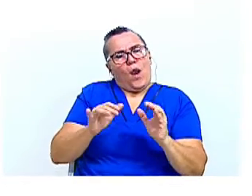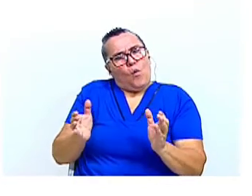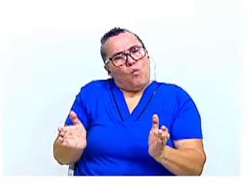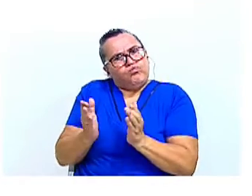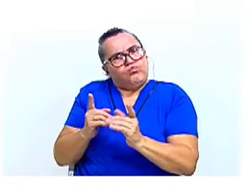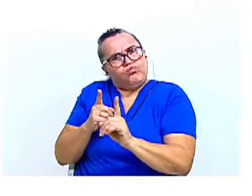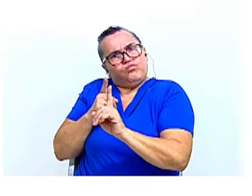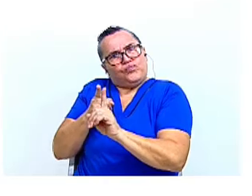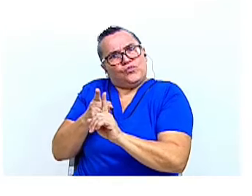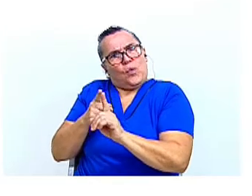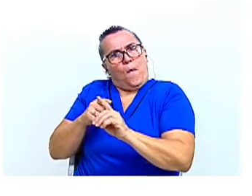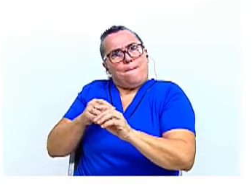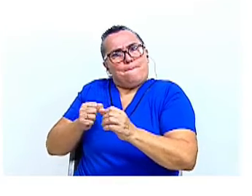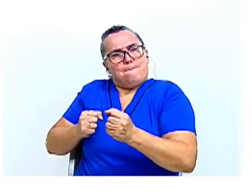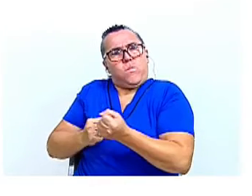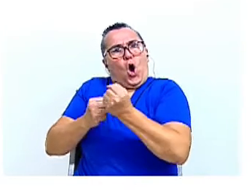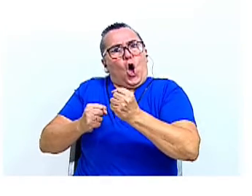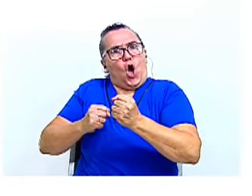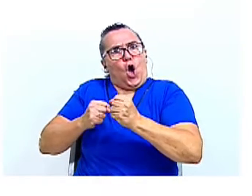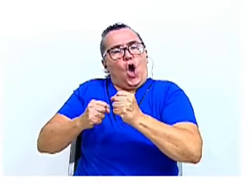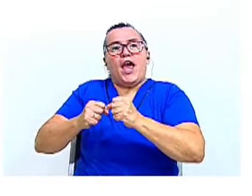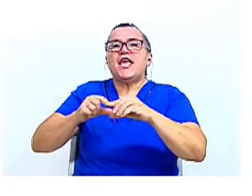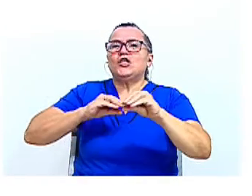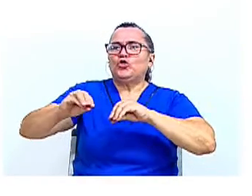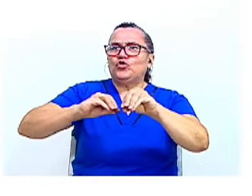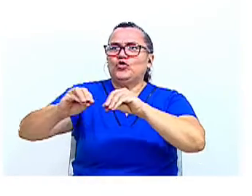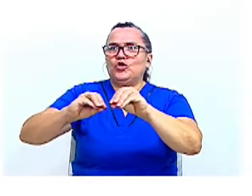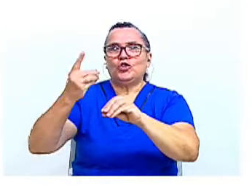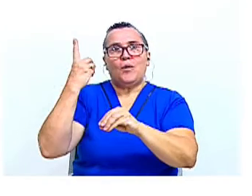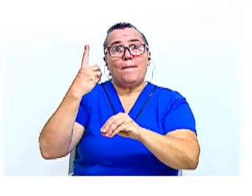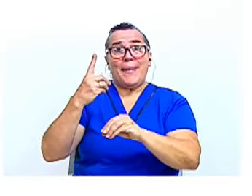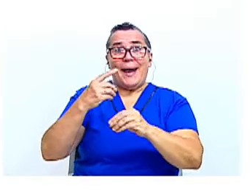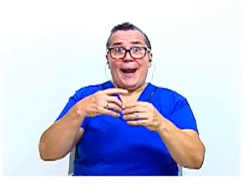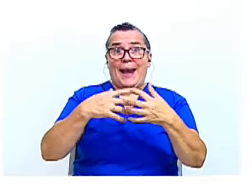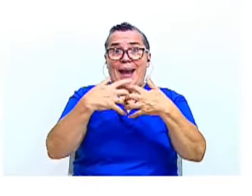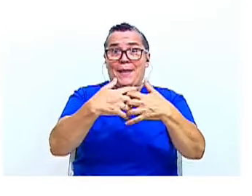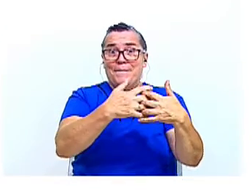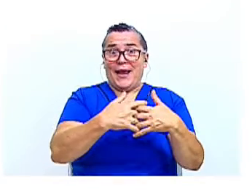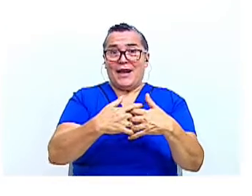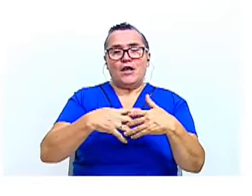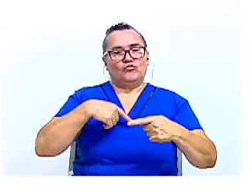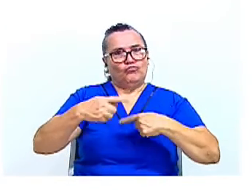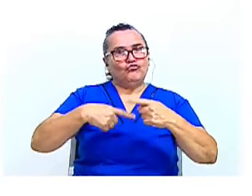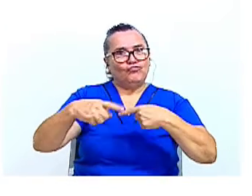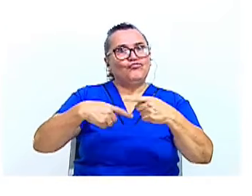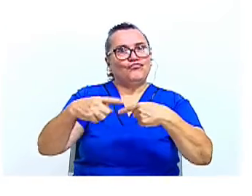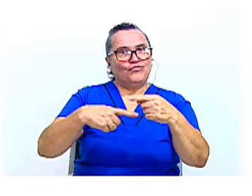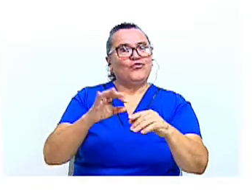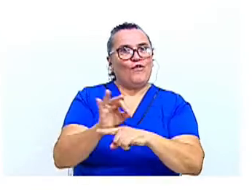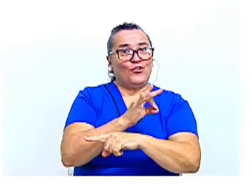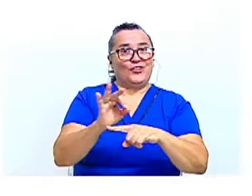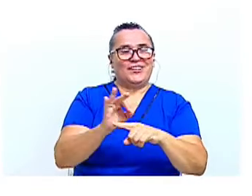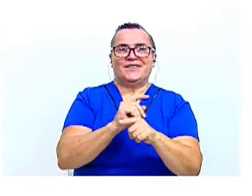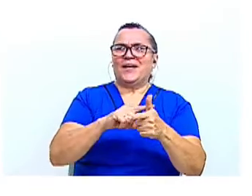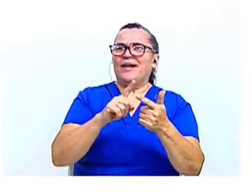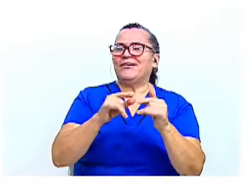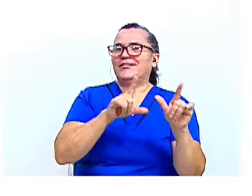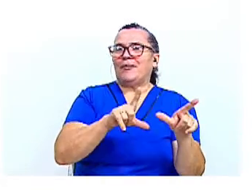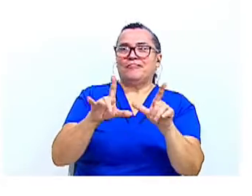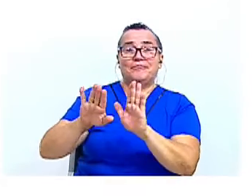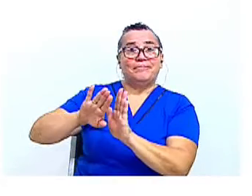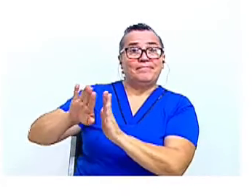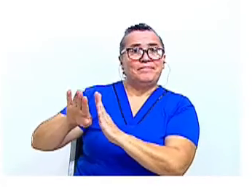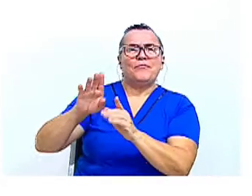y cinética que van a permitir el funcionamiento de las máquinas. Perfecto. Y vamos a realizar